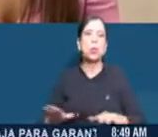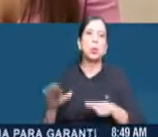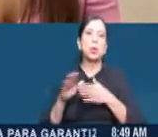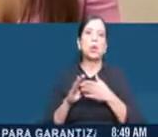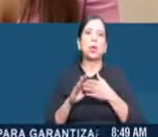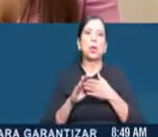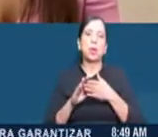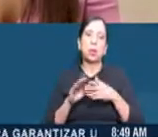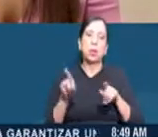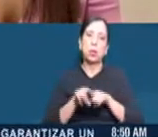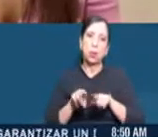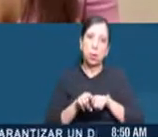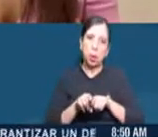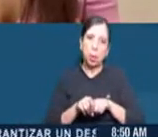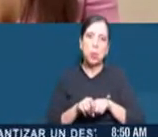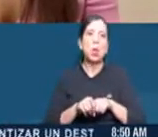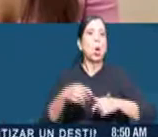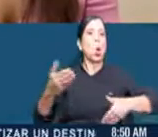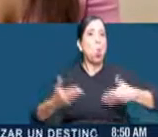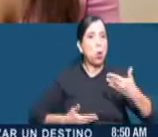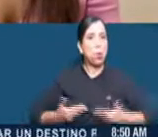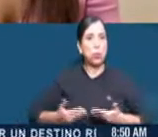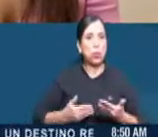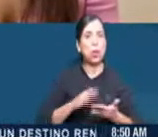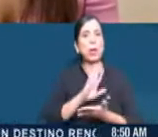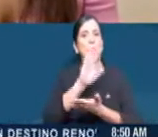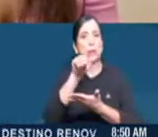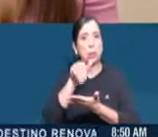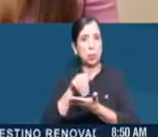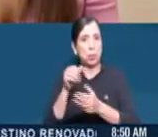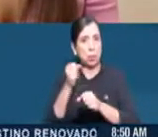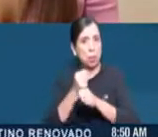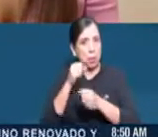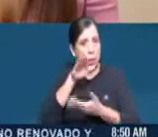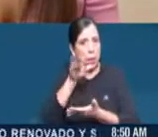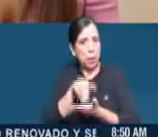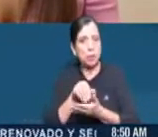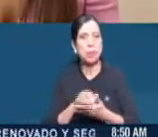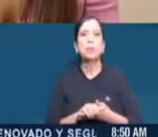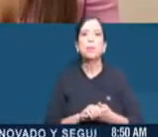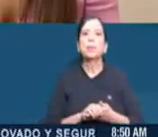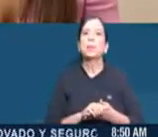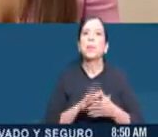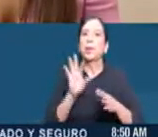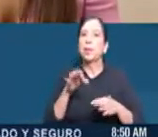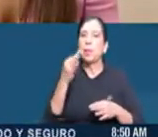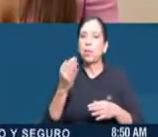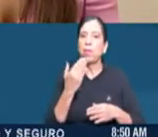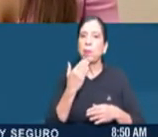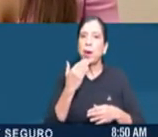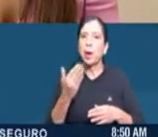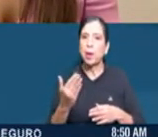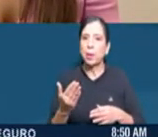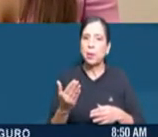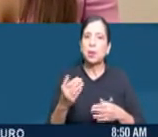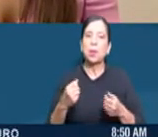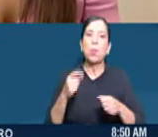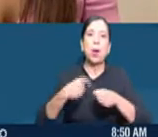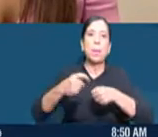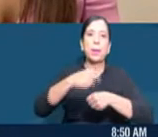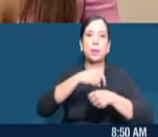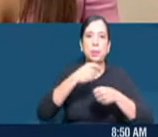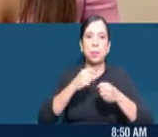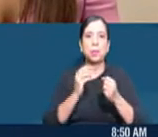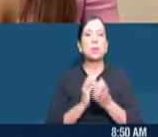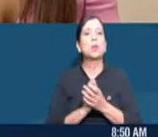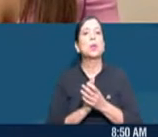el personal que trabaja y tanto los padres y todas las personas involucradas. Bien, de esta manera queremos agradecer, por supuesto, la participación a través de